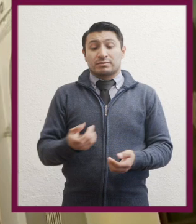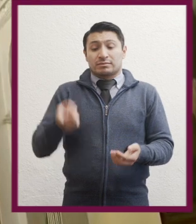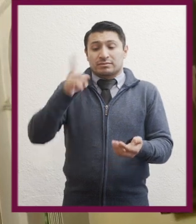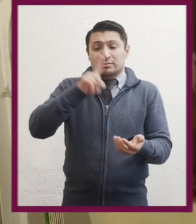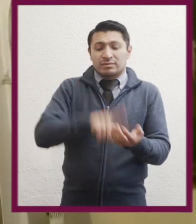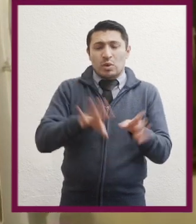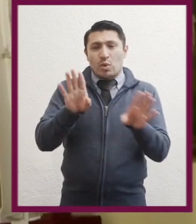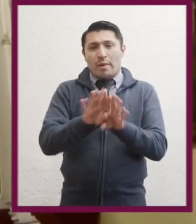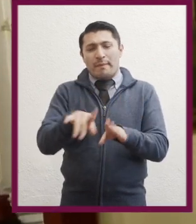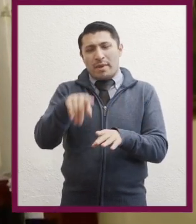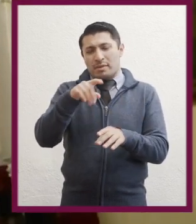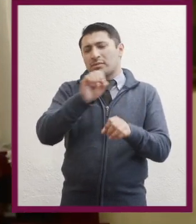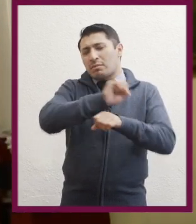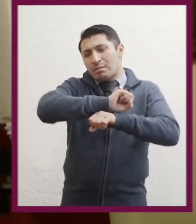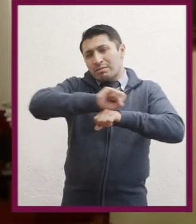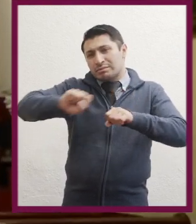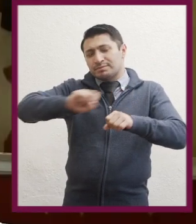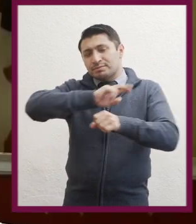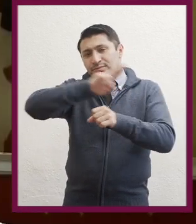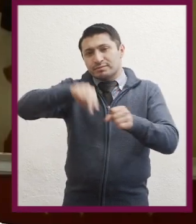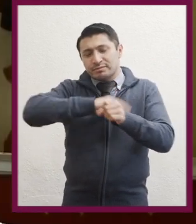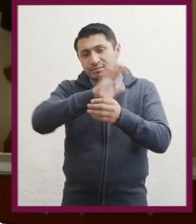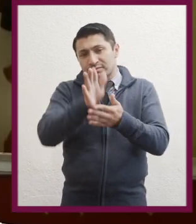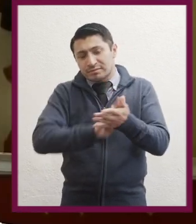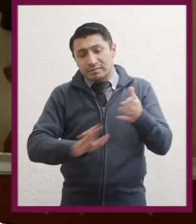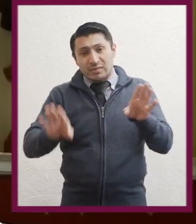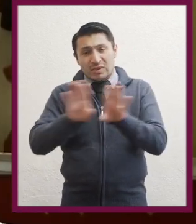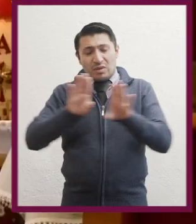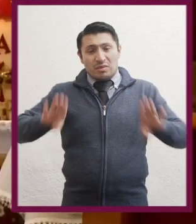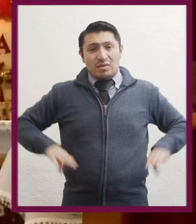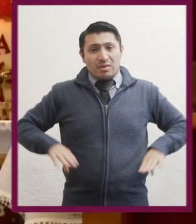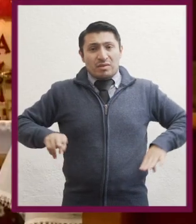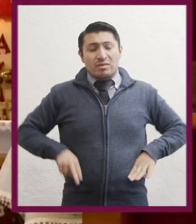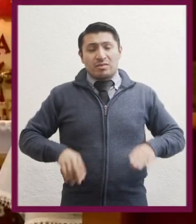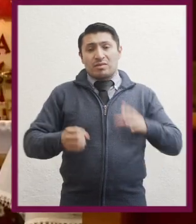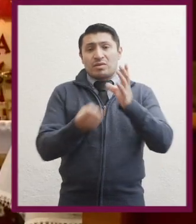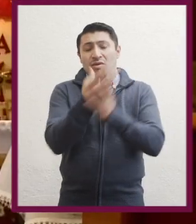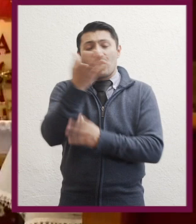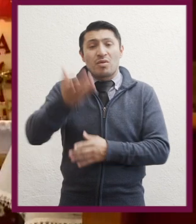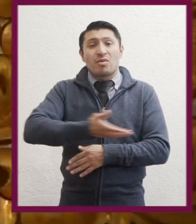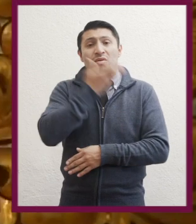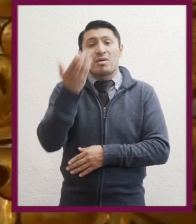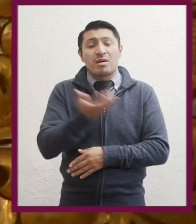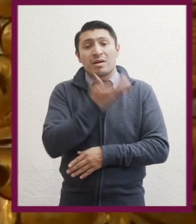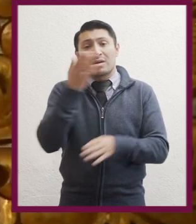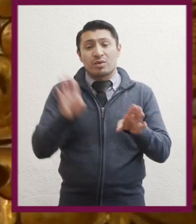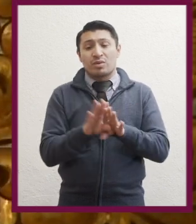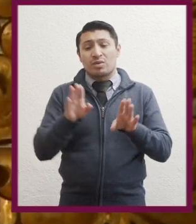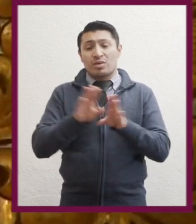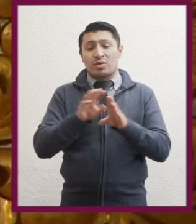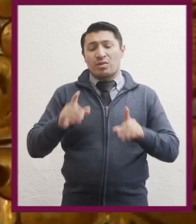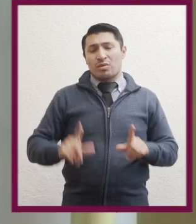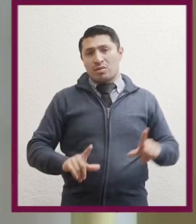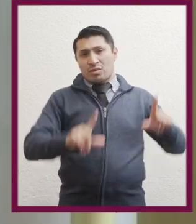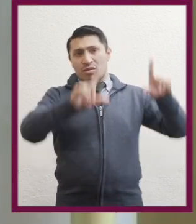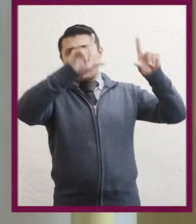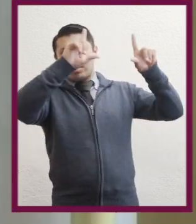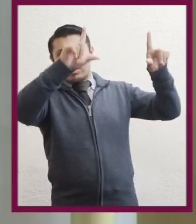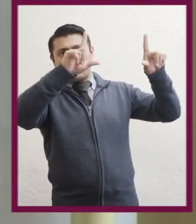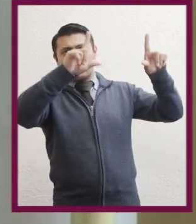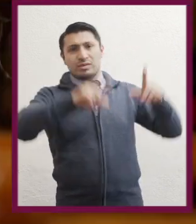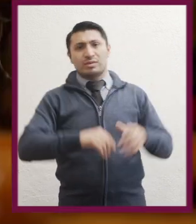El interior es muy sencillo, con una decoración de estilo neoclásico donde aparece de nuevo el emblema de la Orden